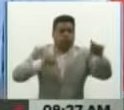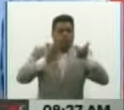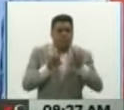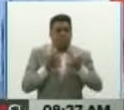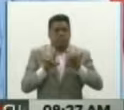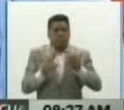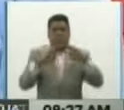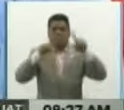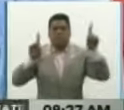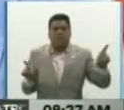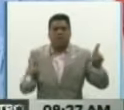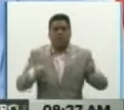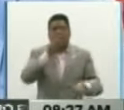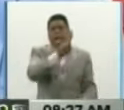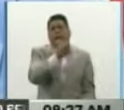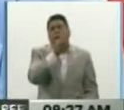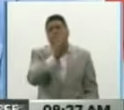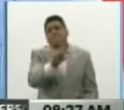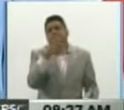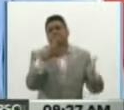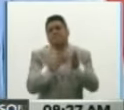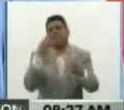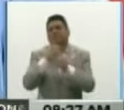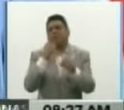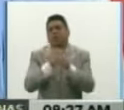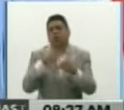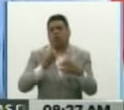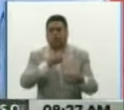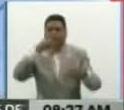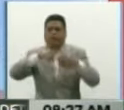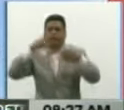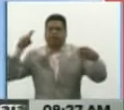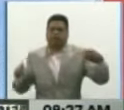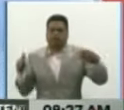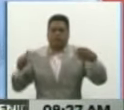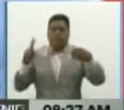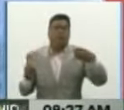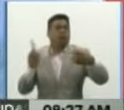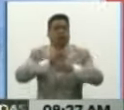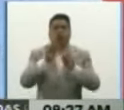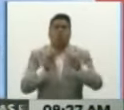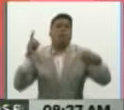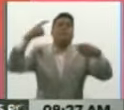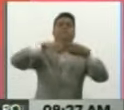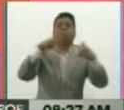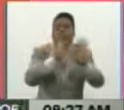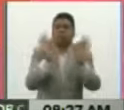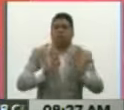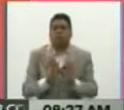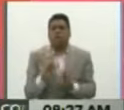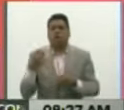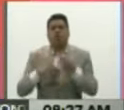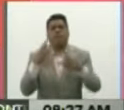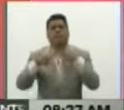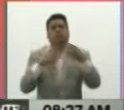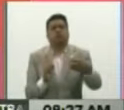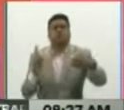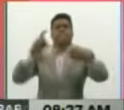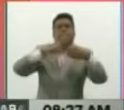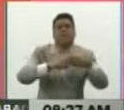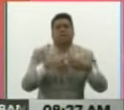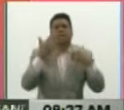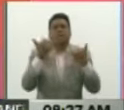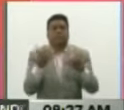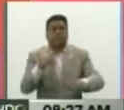1000 empleados para entorpecer el proceso de reenganche. ¿Y cómo es ese proceso, Claudio? ¿Cómo es el proceso de reenganche? Ya se llevaron detenidos,